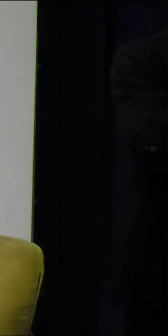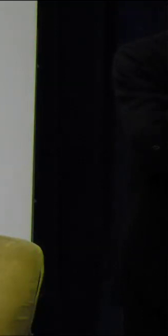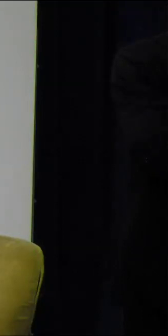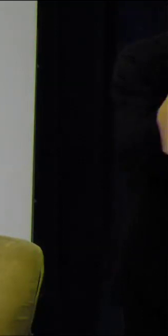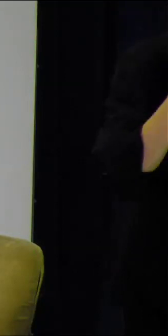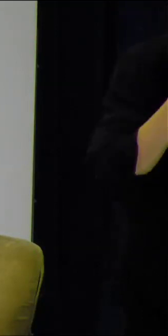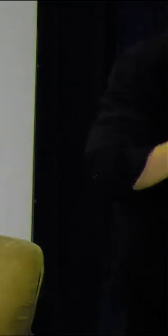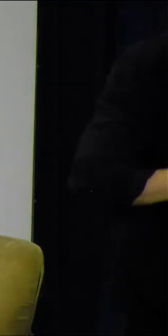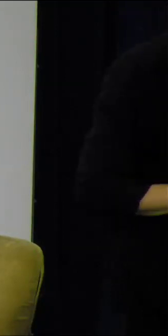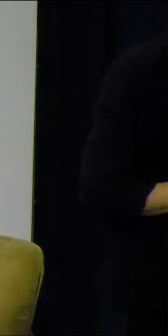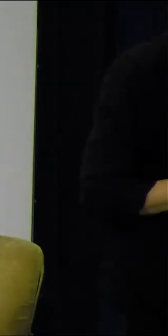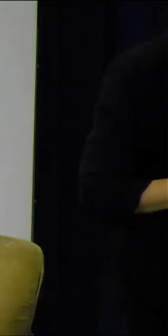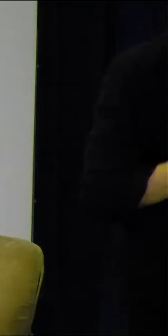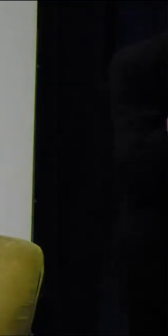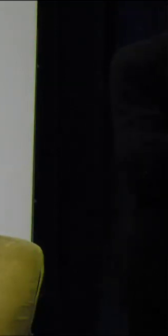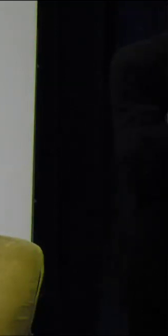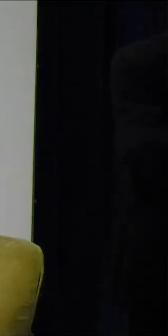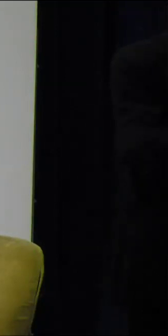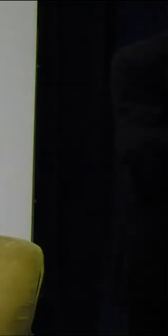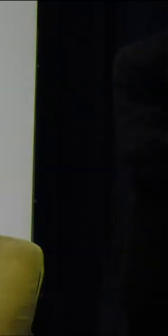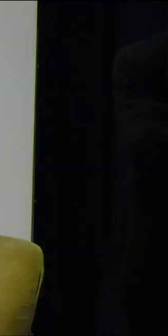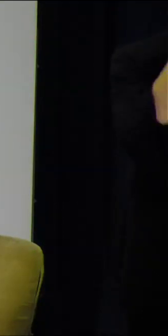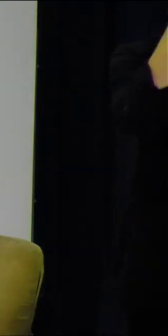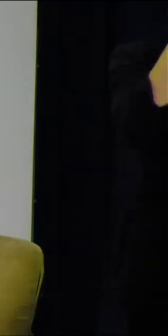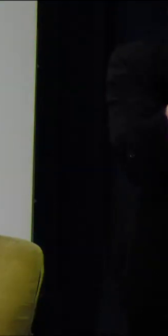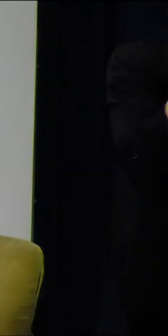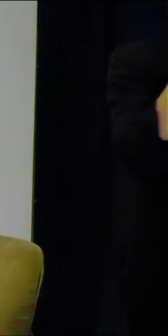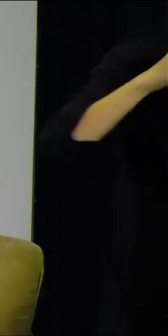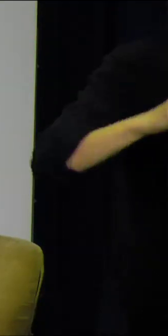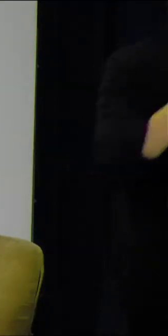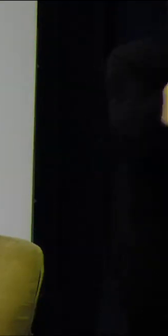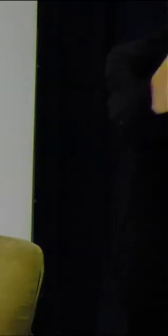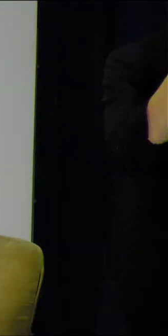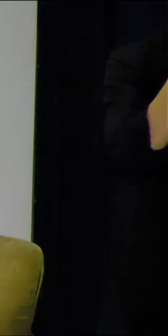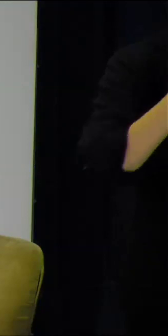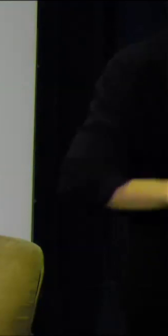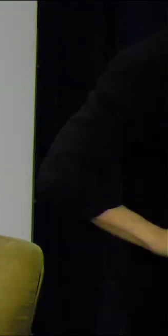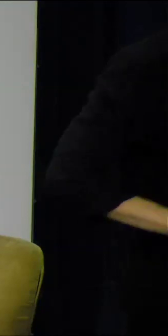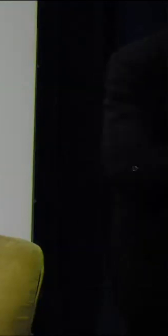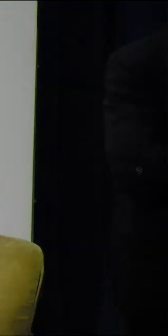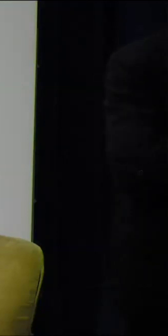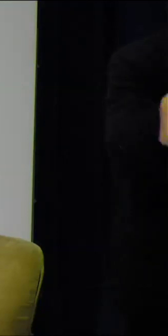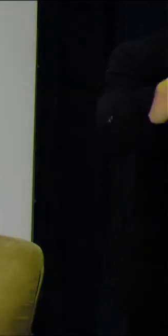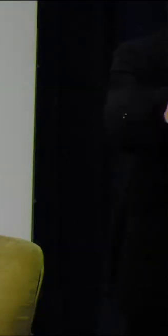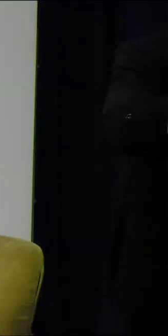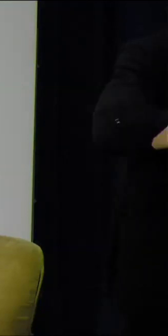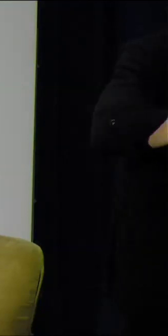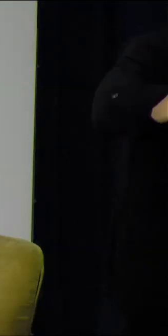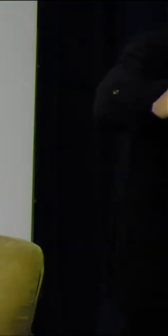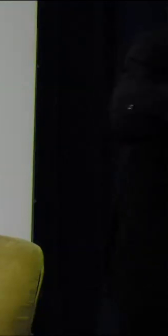en Argentina. Ha trabajado en la UNESCO en París, liderando proyectos globales en políticas de ciencia, tecnología e